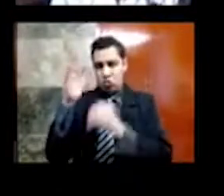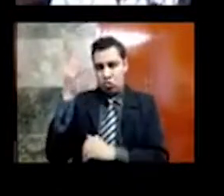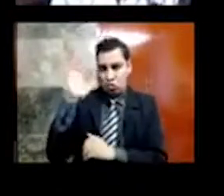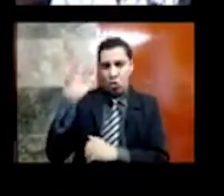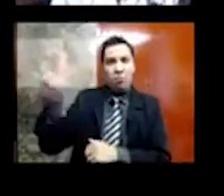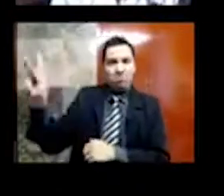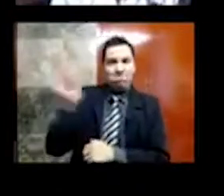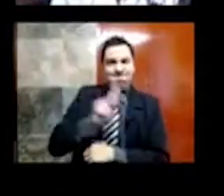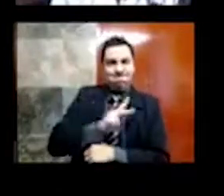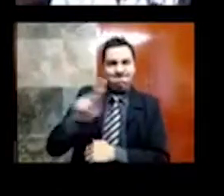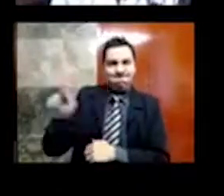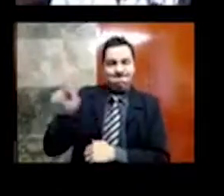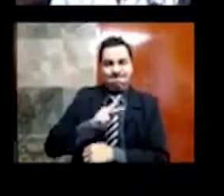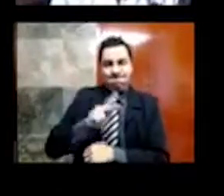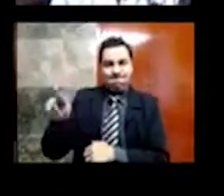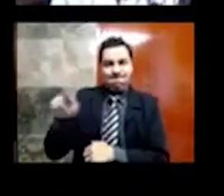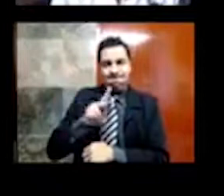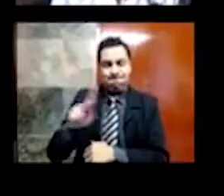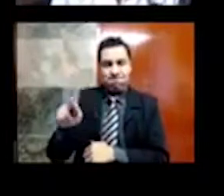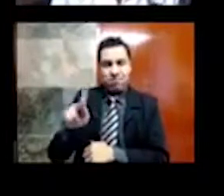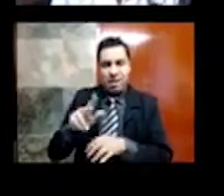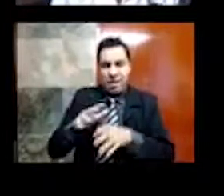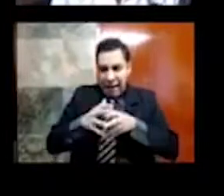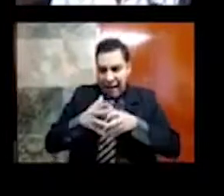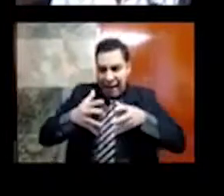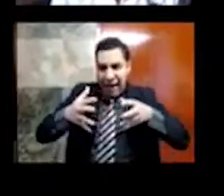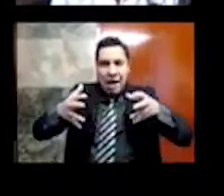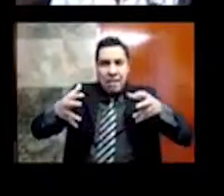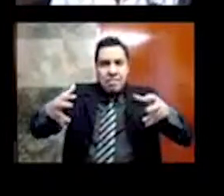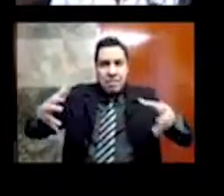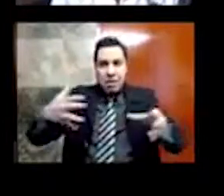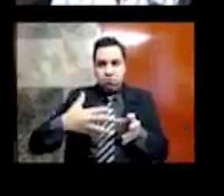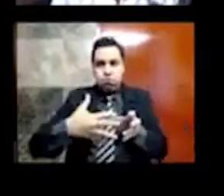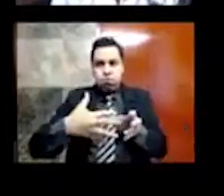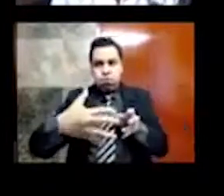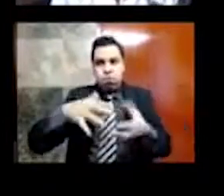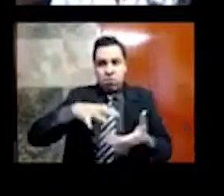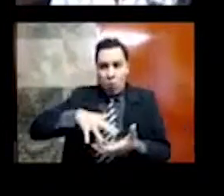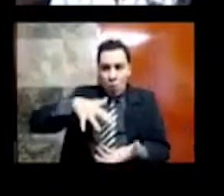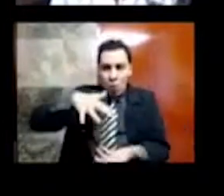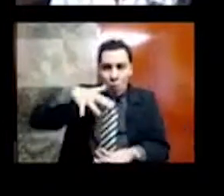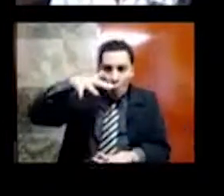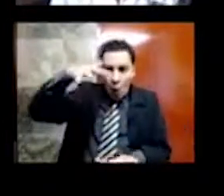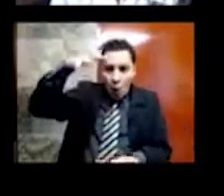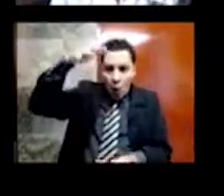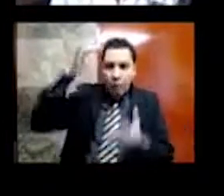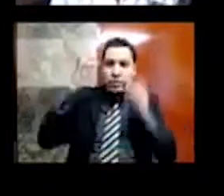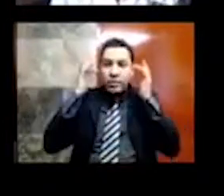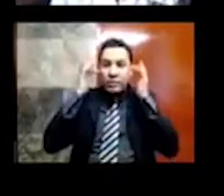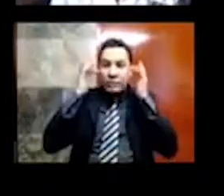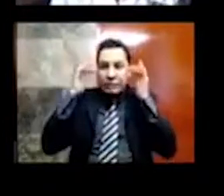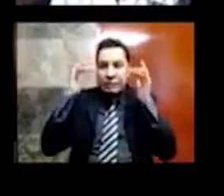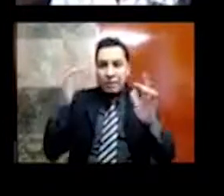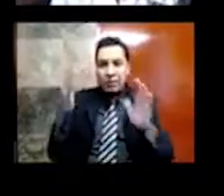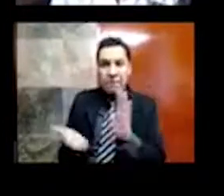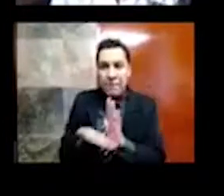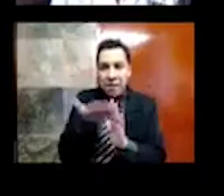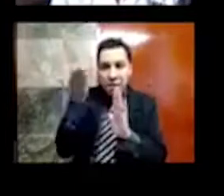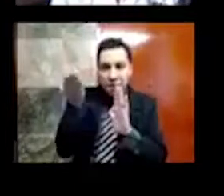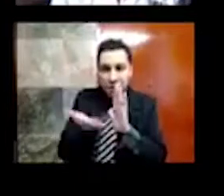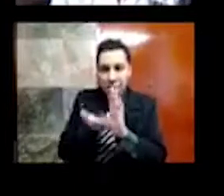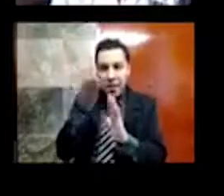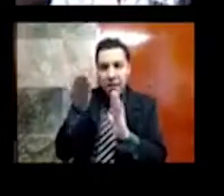de la pirámide de Cholula. Es una salvajada, por decirlo así, pero salvajada sagrada, porque solo la religión